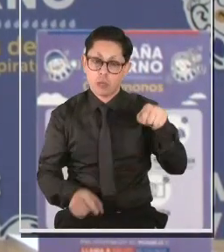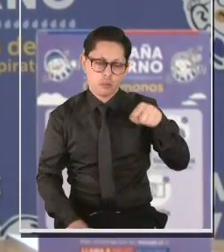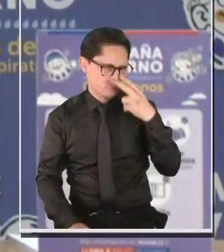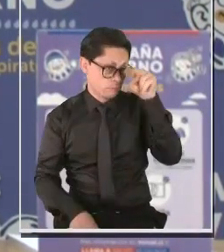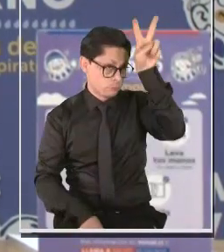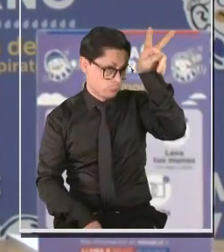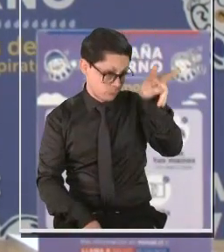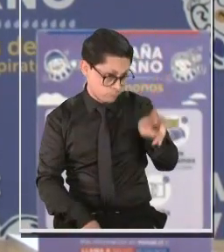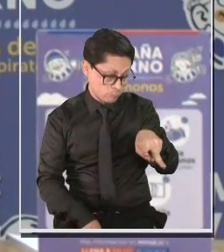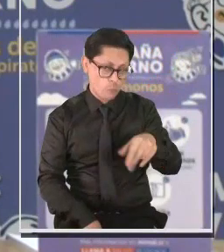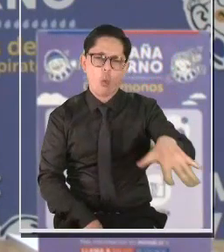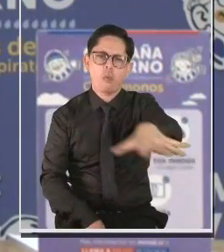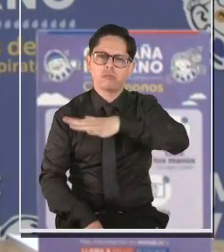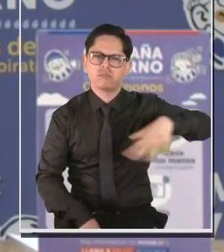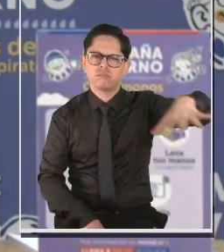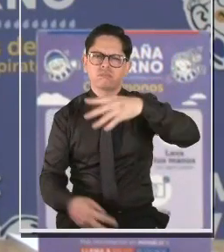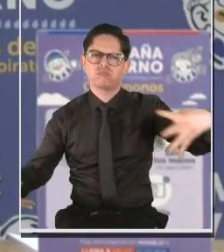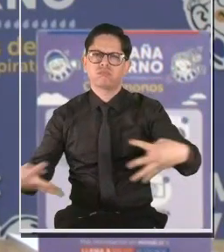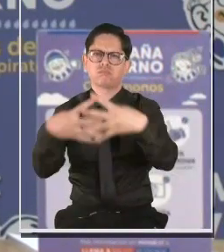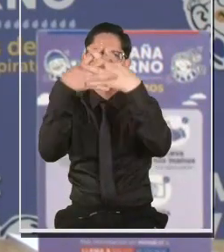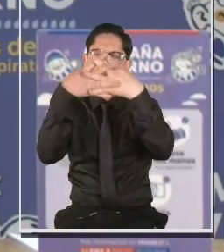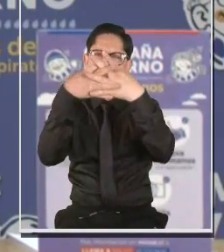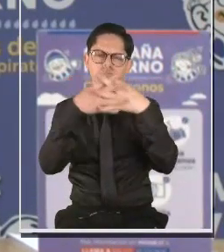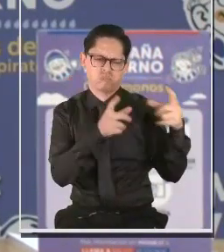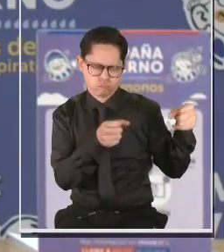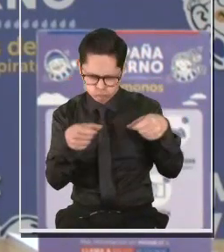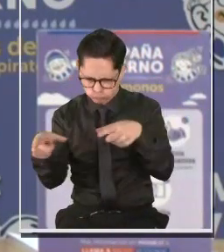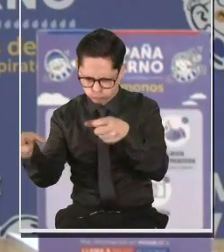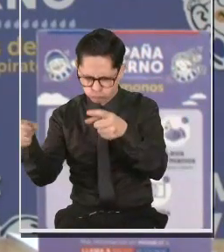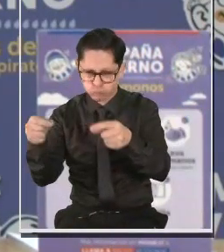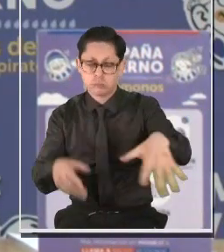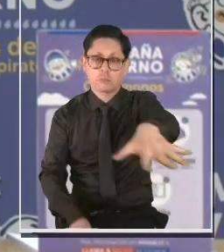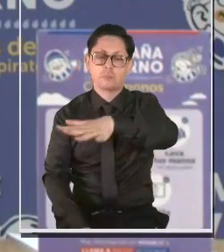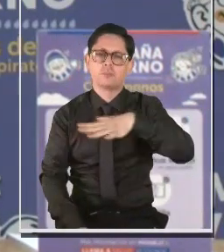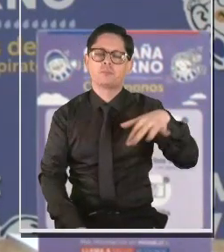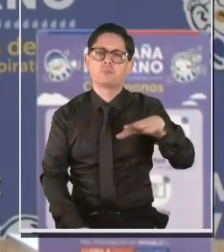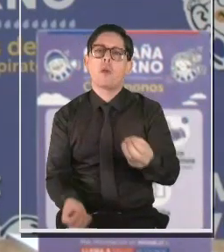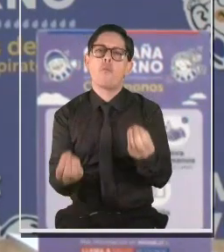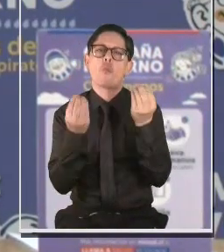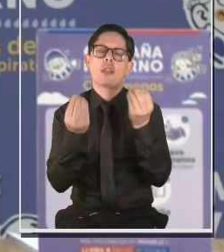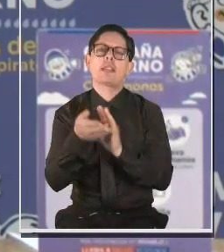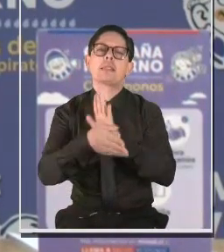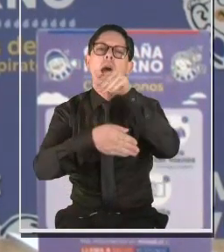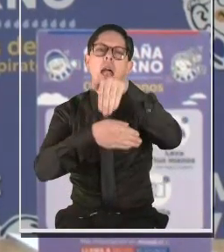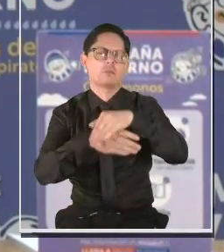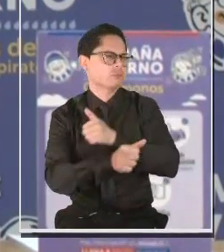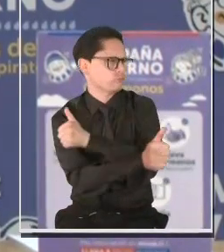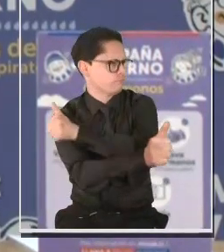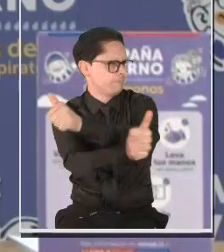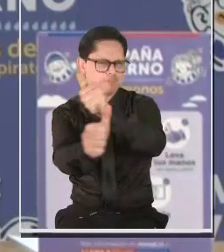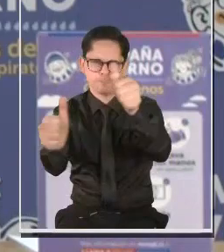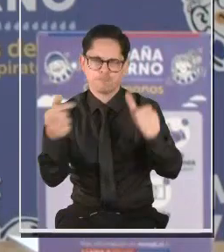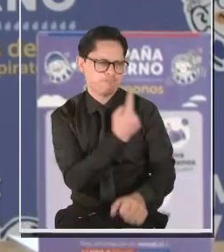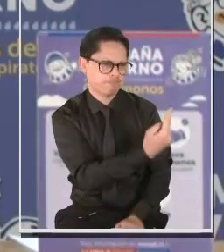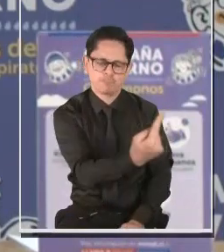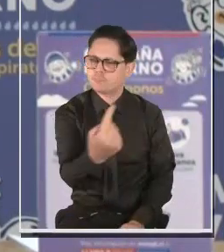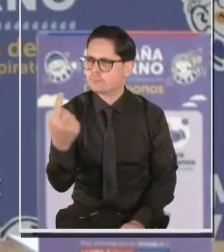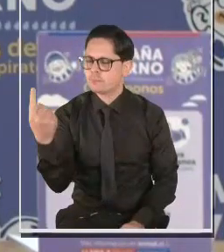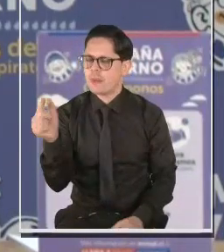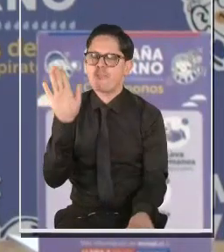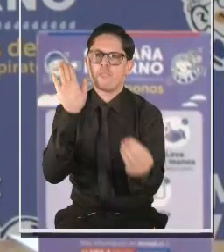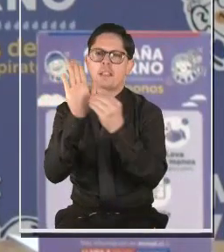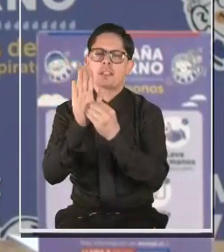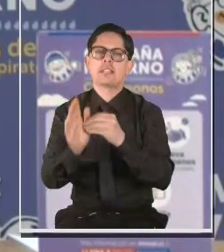la situación de la resistencia y la situación epidemiológica Muy buenas tardes a todos y todas con